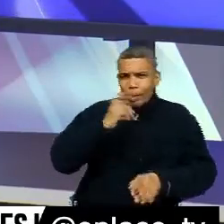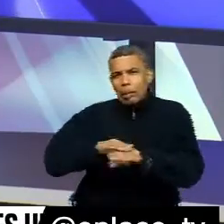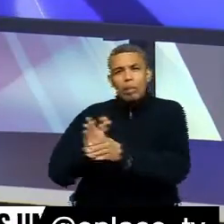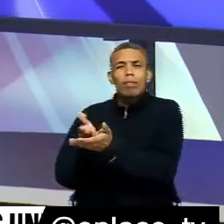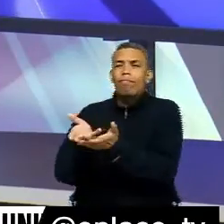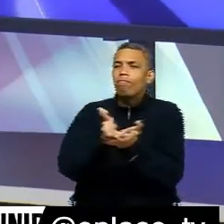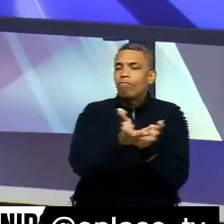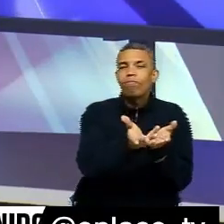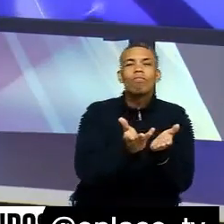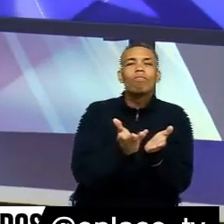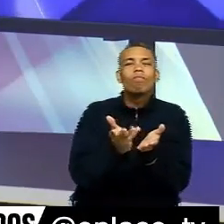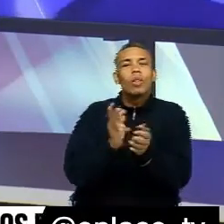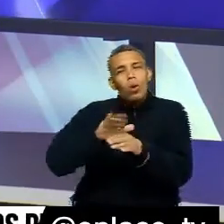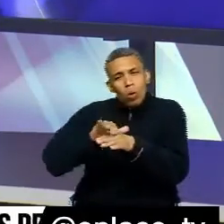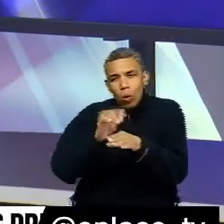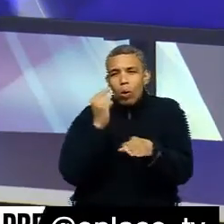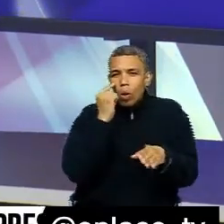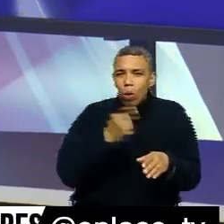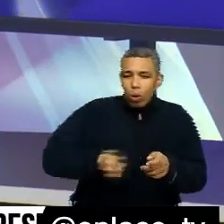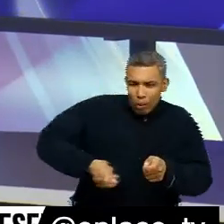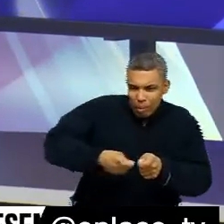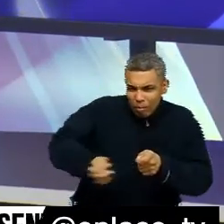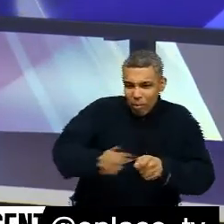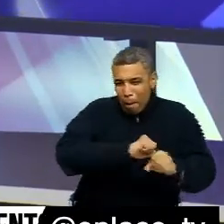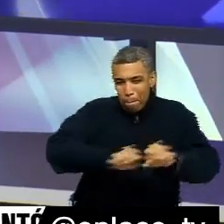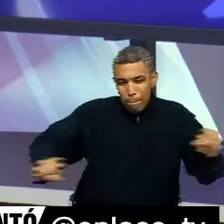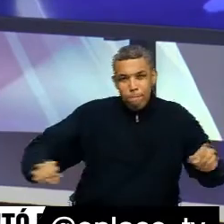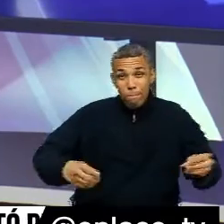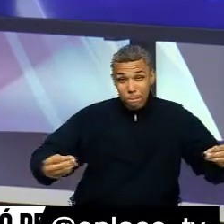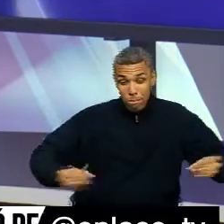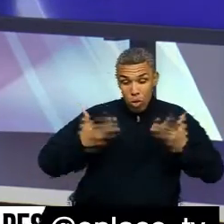plazas de mercado de Torcoroma y la plaza Satélite en el nororiente.